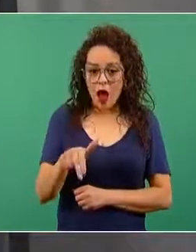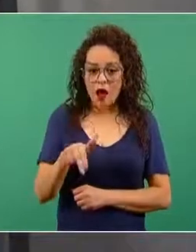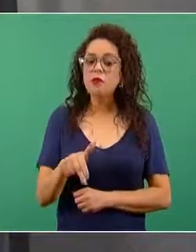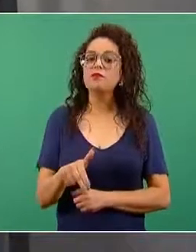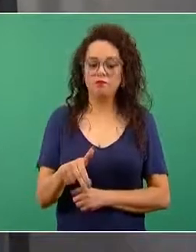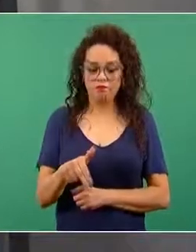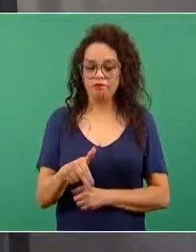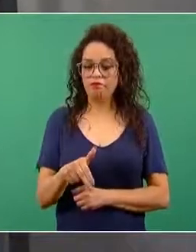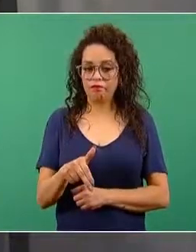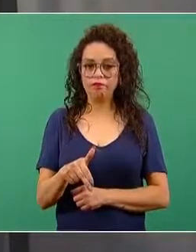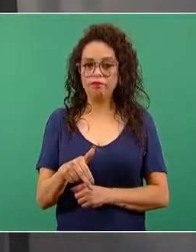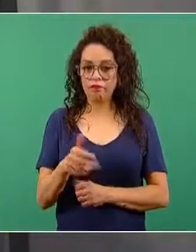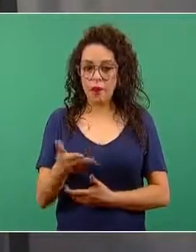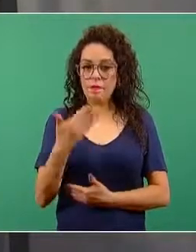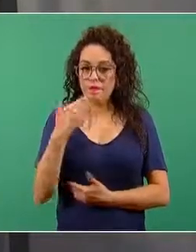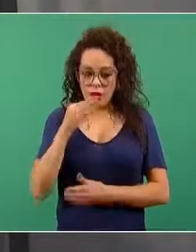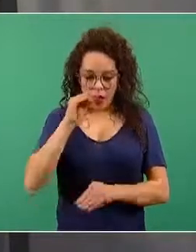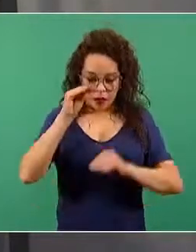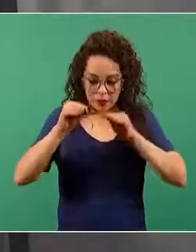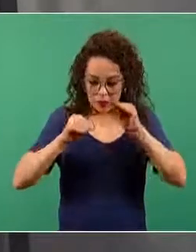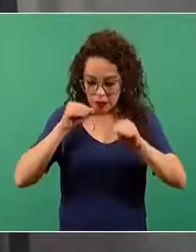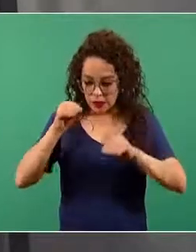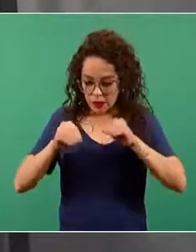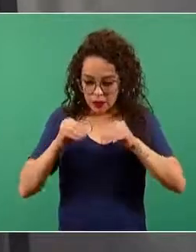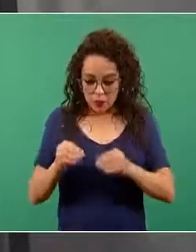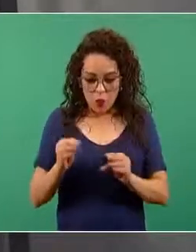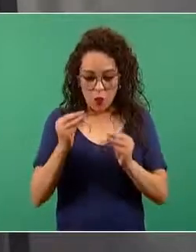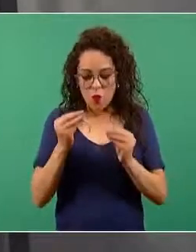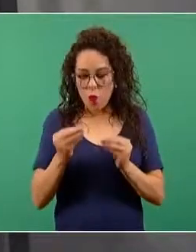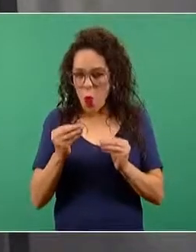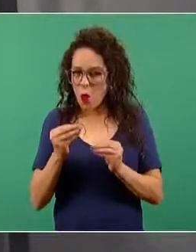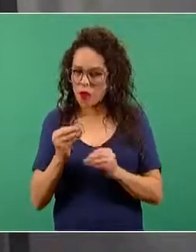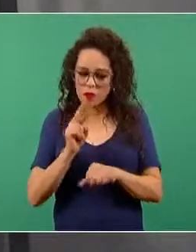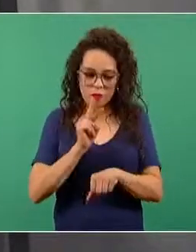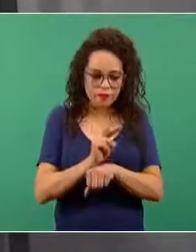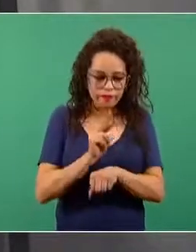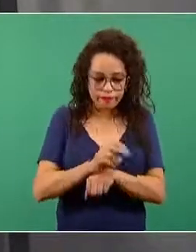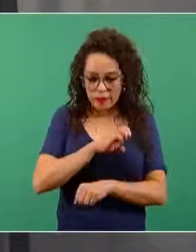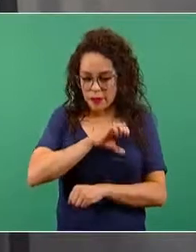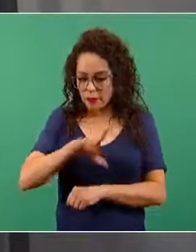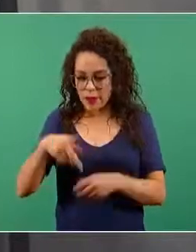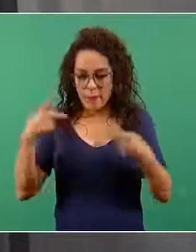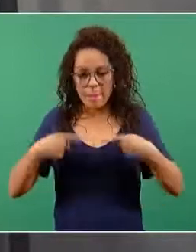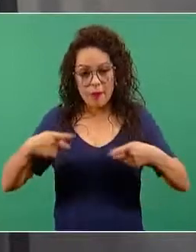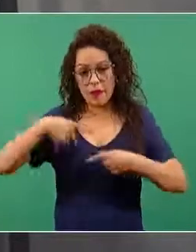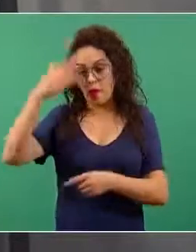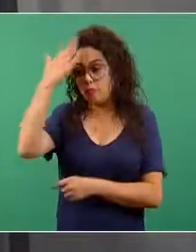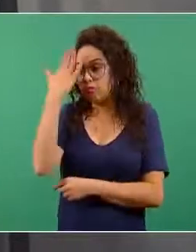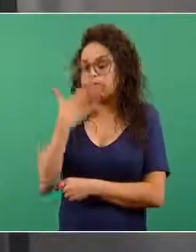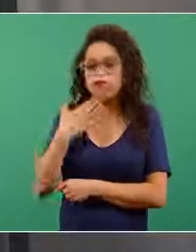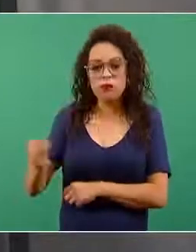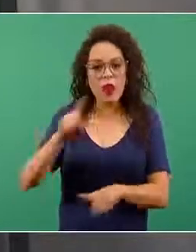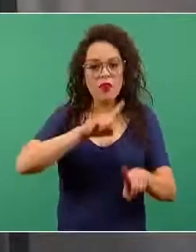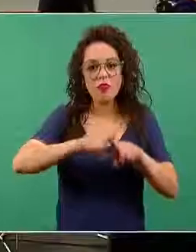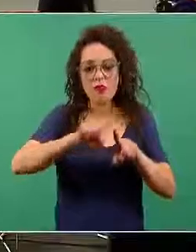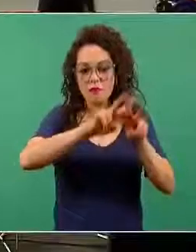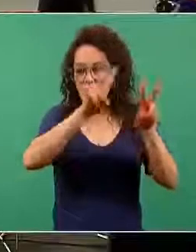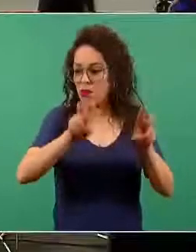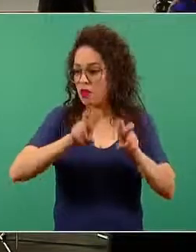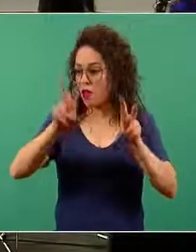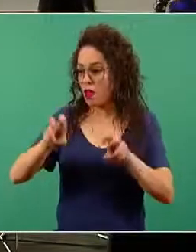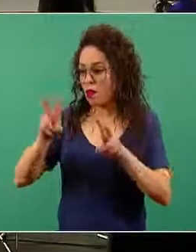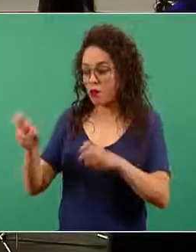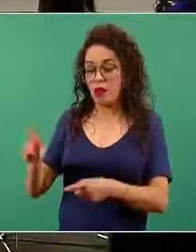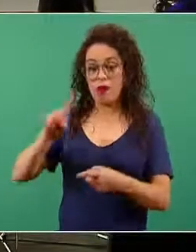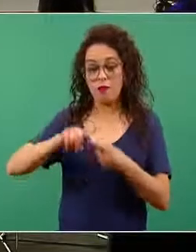con la asistencia de un grupo muy competente de personas expertas en distintos campos del conocimiento,